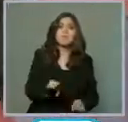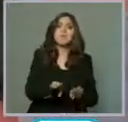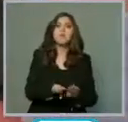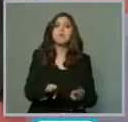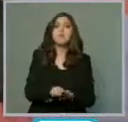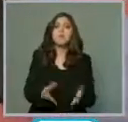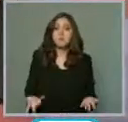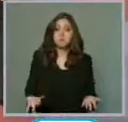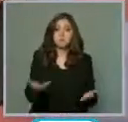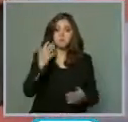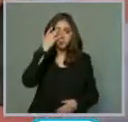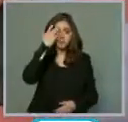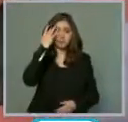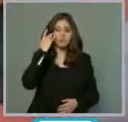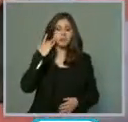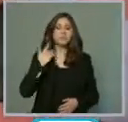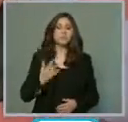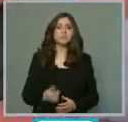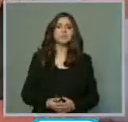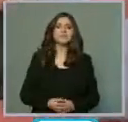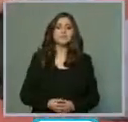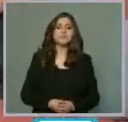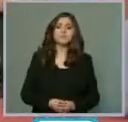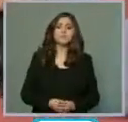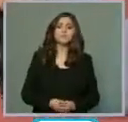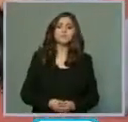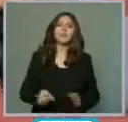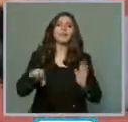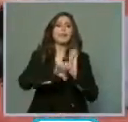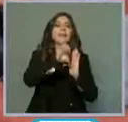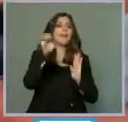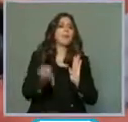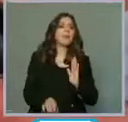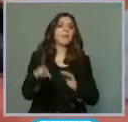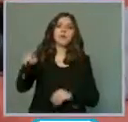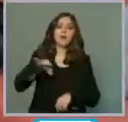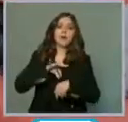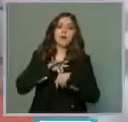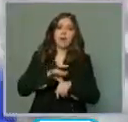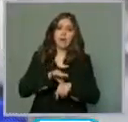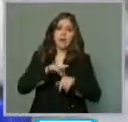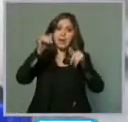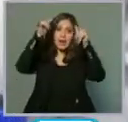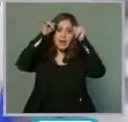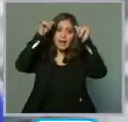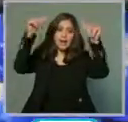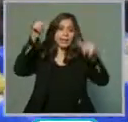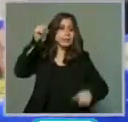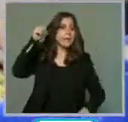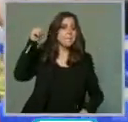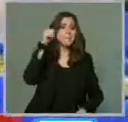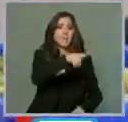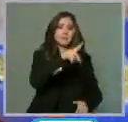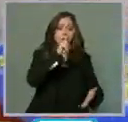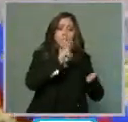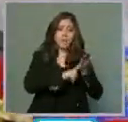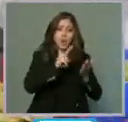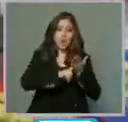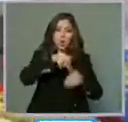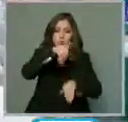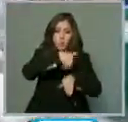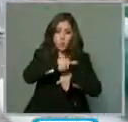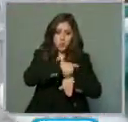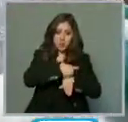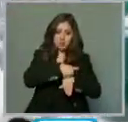ejemplo, la carne de res, pues siempre va a tener el mismo valor proteico. O sea, es decir, en cuanto al contenido por